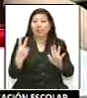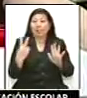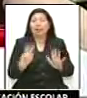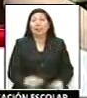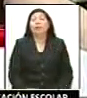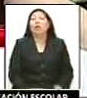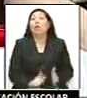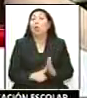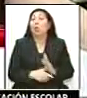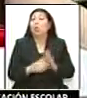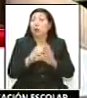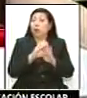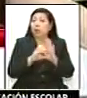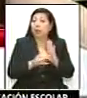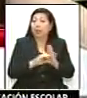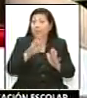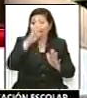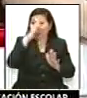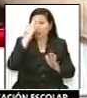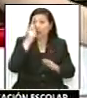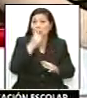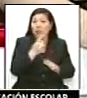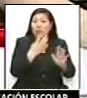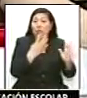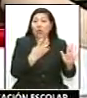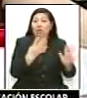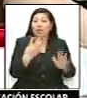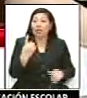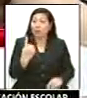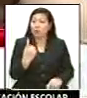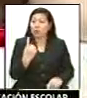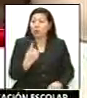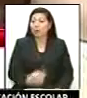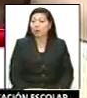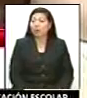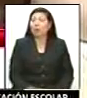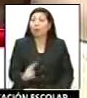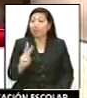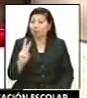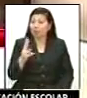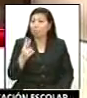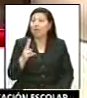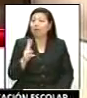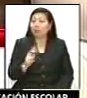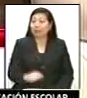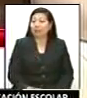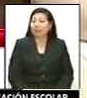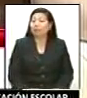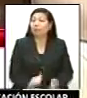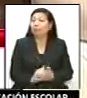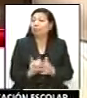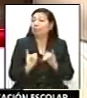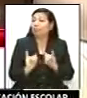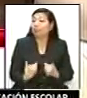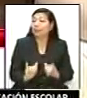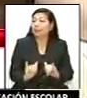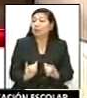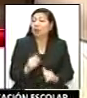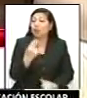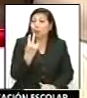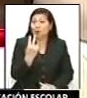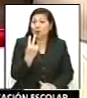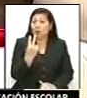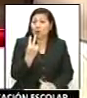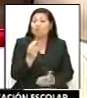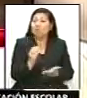y luego la Constitución Francesa de 1791, en ambos textos quedaron marcados dos